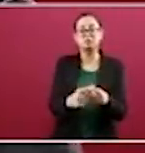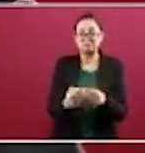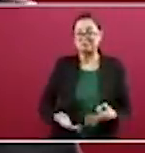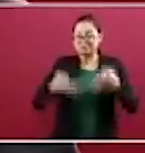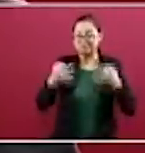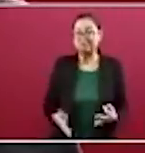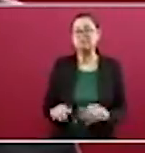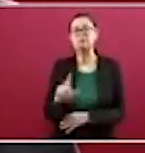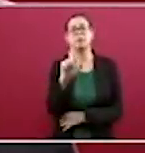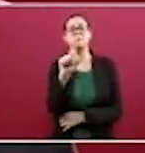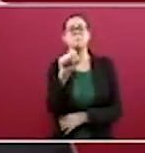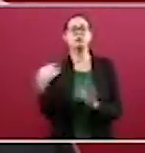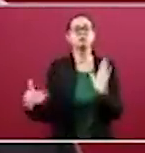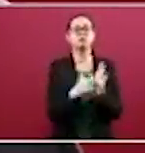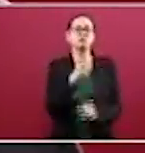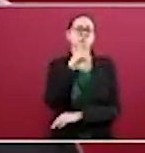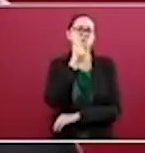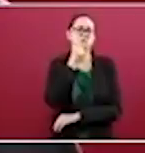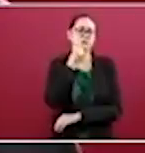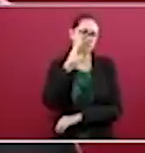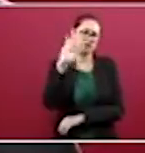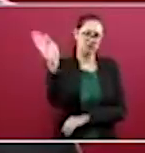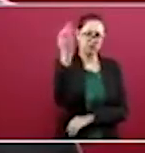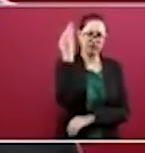efectivos, 20,000 policías federales.